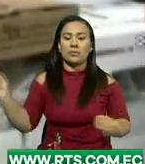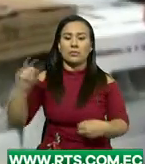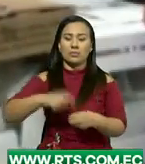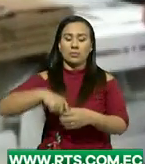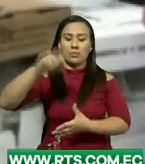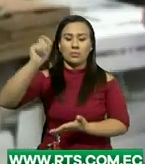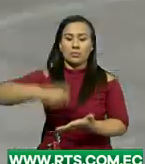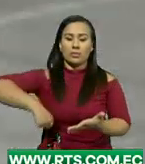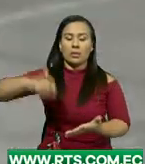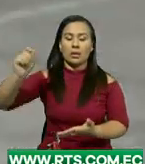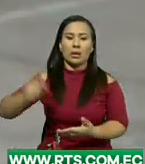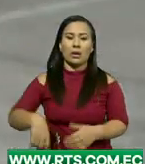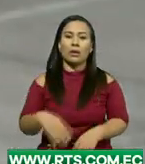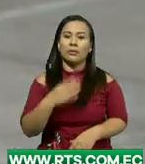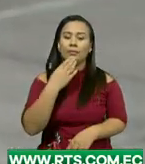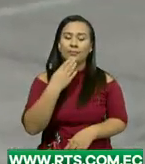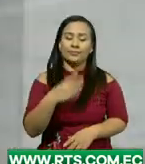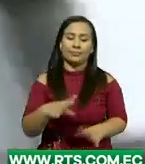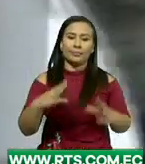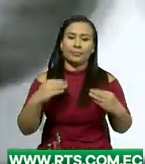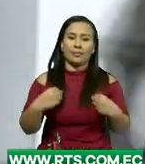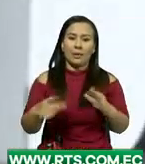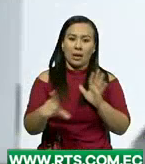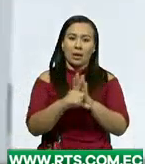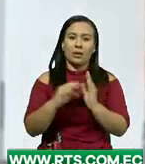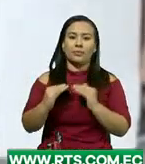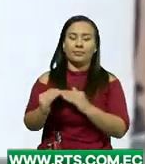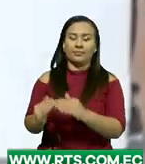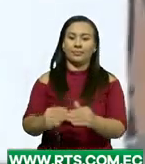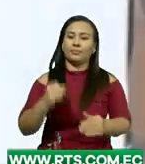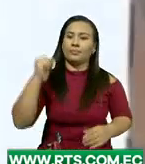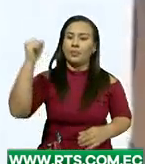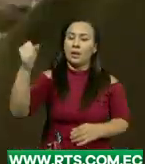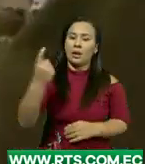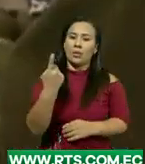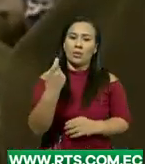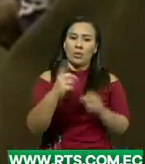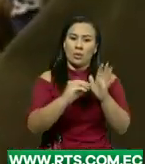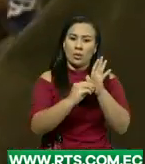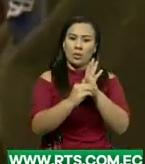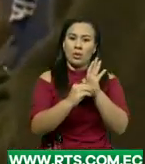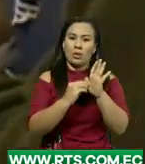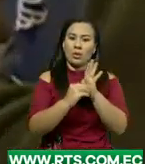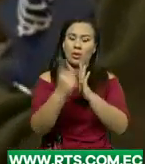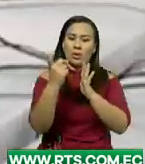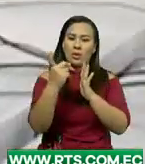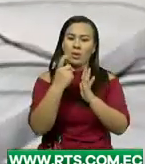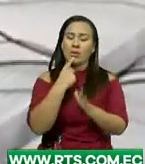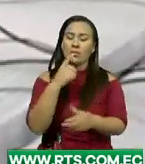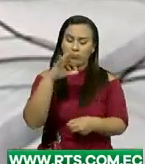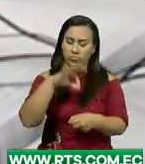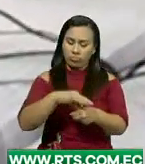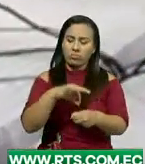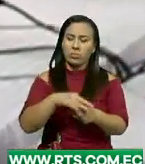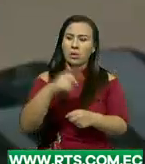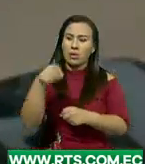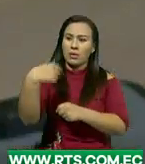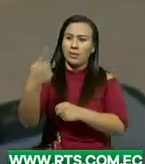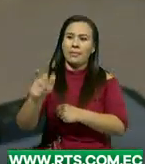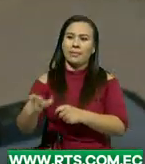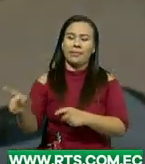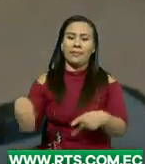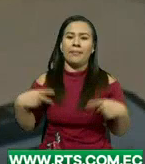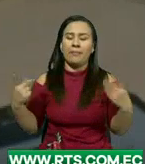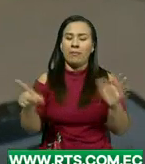sufragar tras la aplicación del Código de la Democracia, que en su artículo 11 establece que podrán votar los extranjeros que han